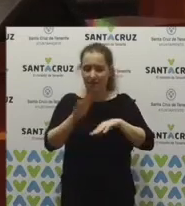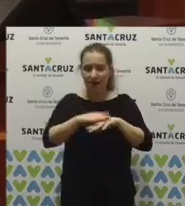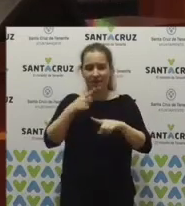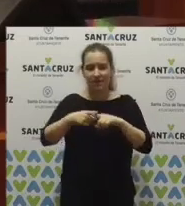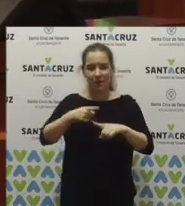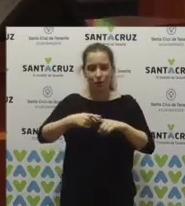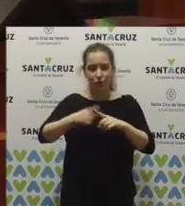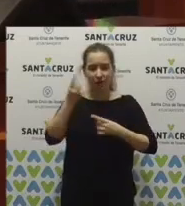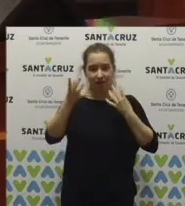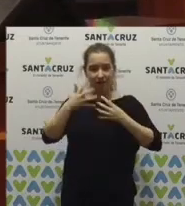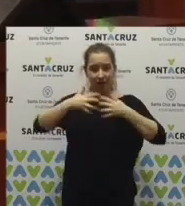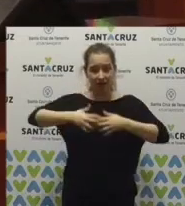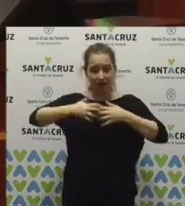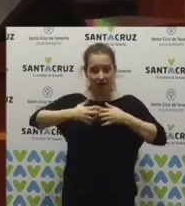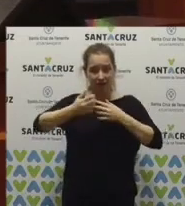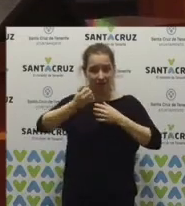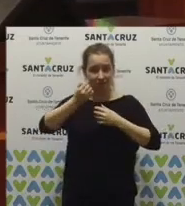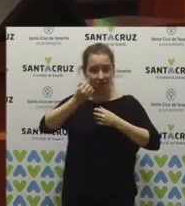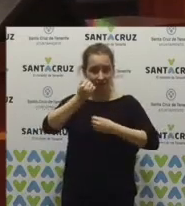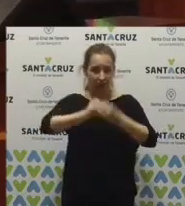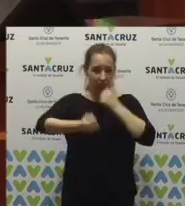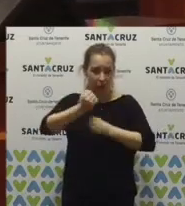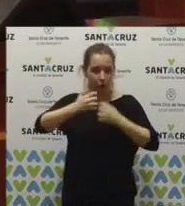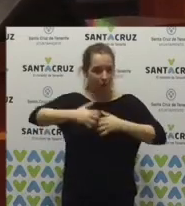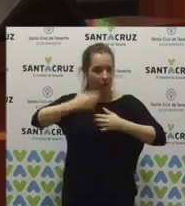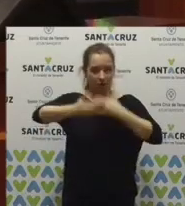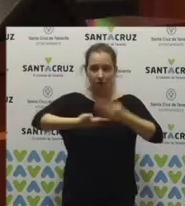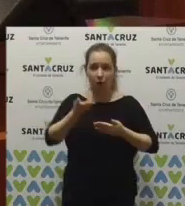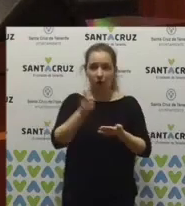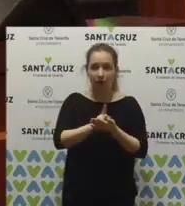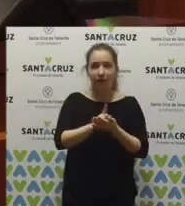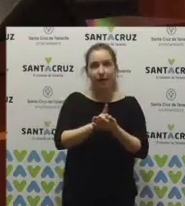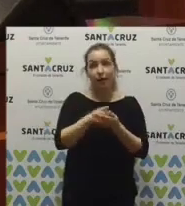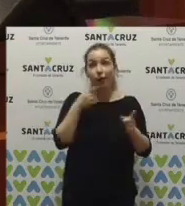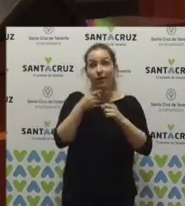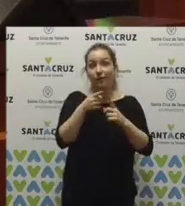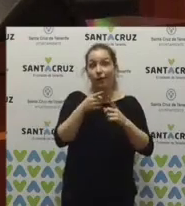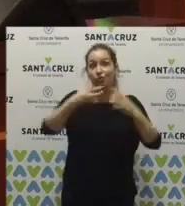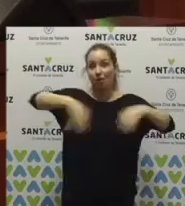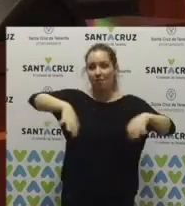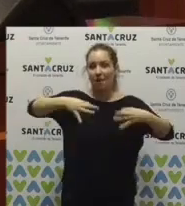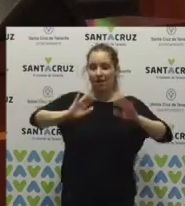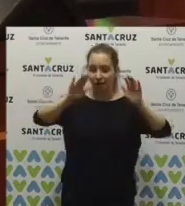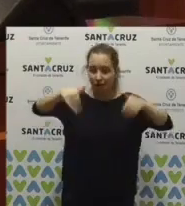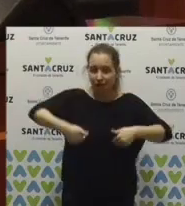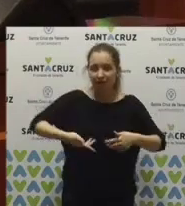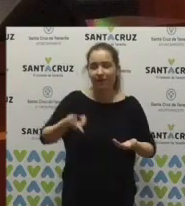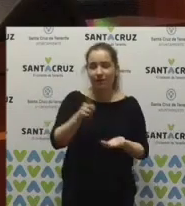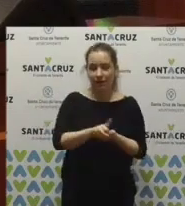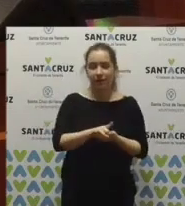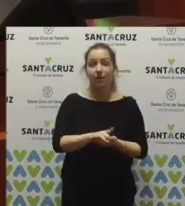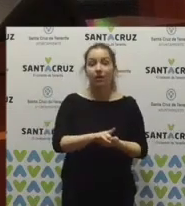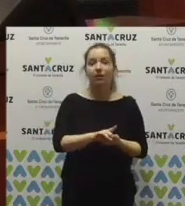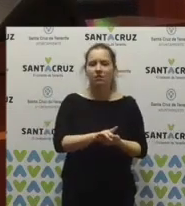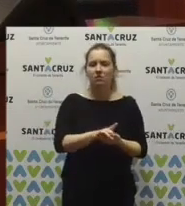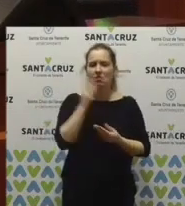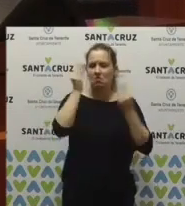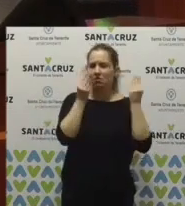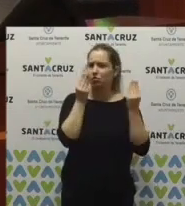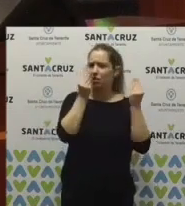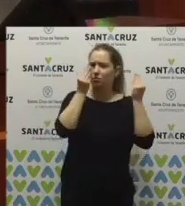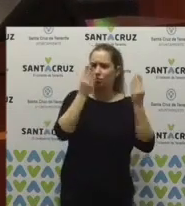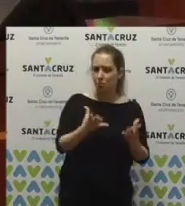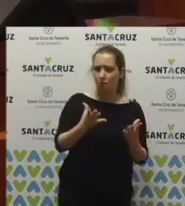que permita cuanto antes recuperar la normalidad yo creo que está muy bien que la ciudadanía además